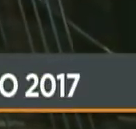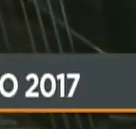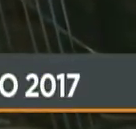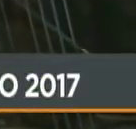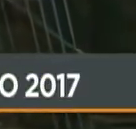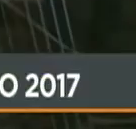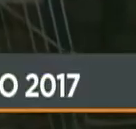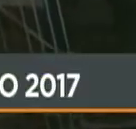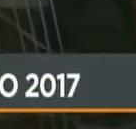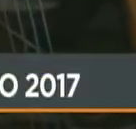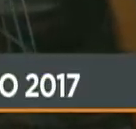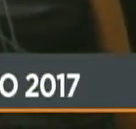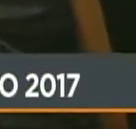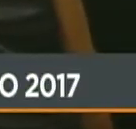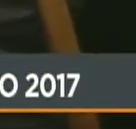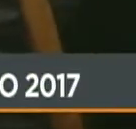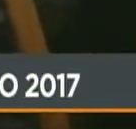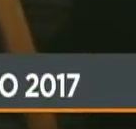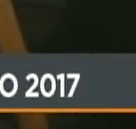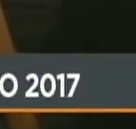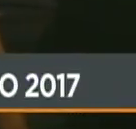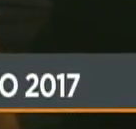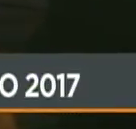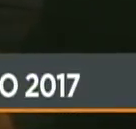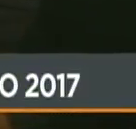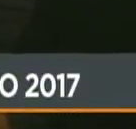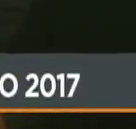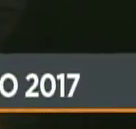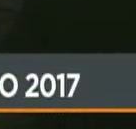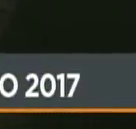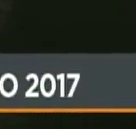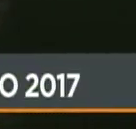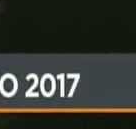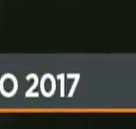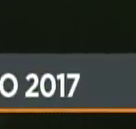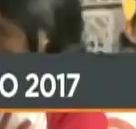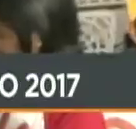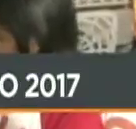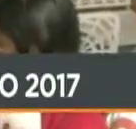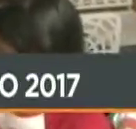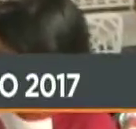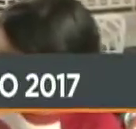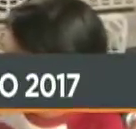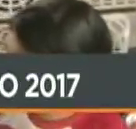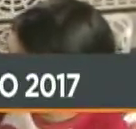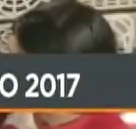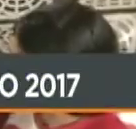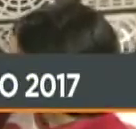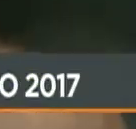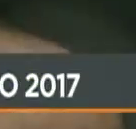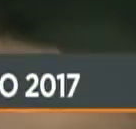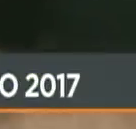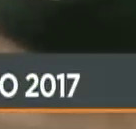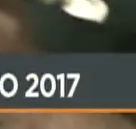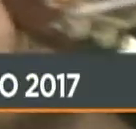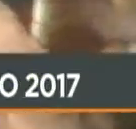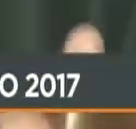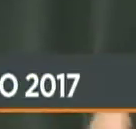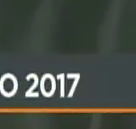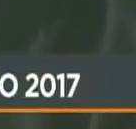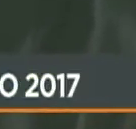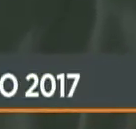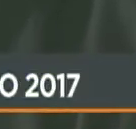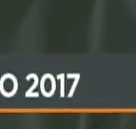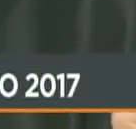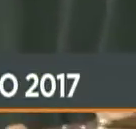Socialismo Territorial. Igualmente, Aloa Núñez estará al frente del Ministerio para los Pueblos Indígenas. Iris